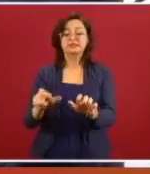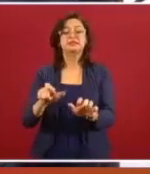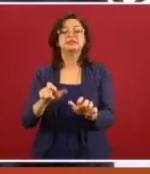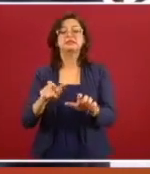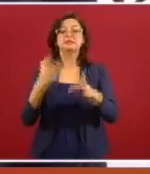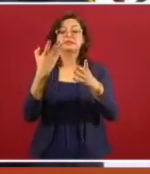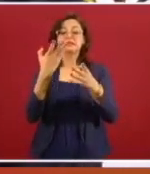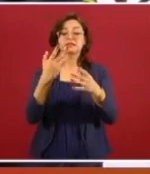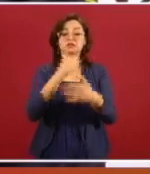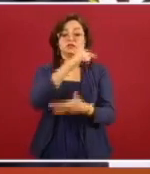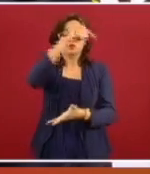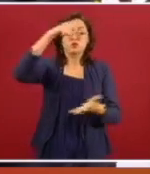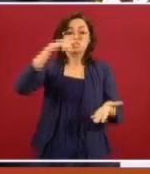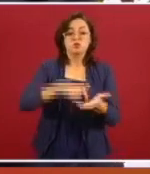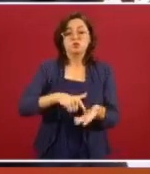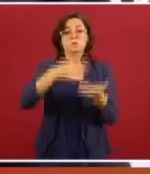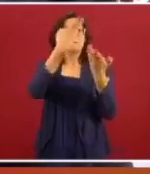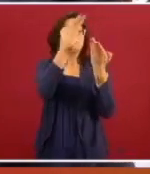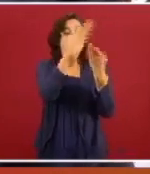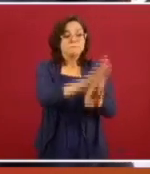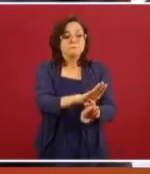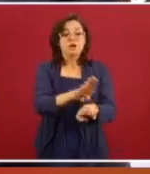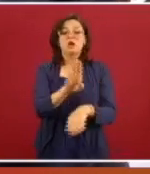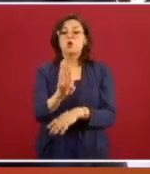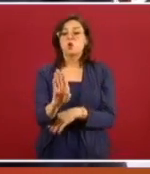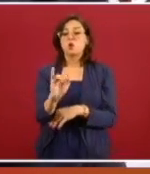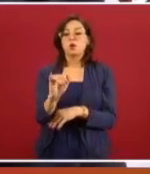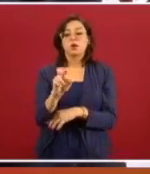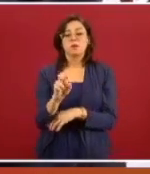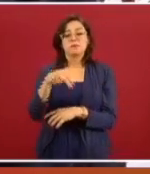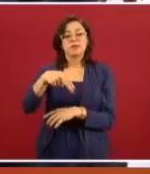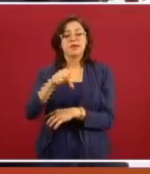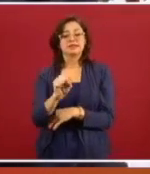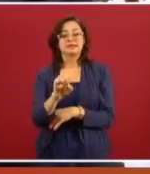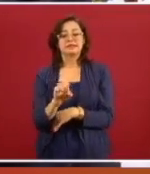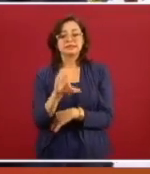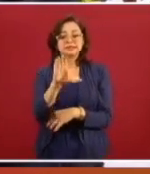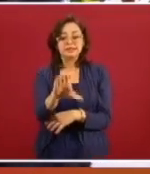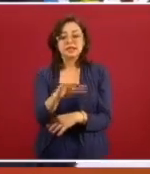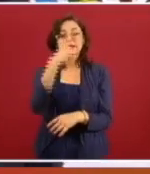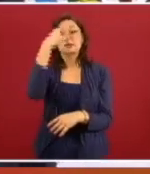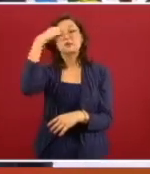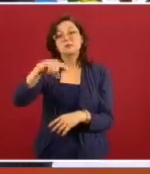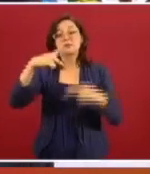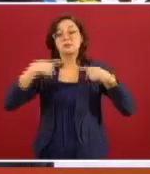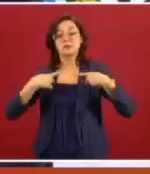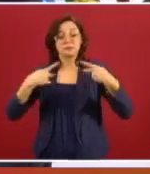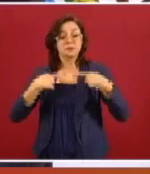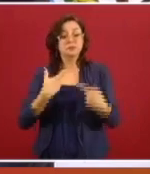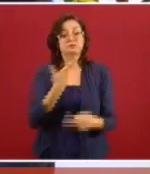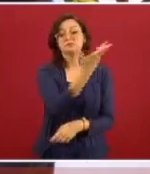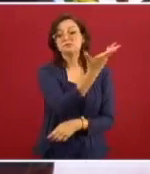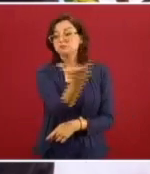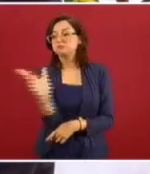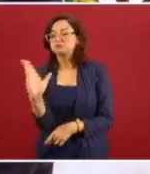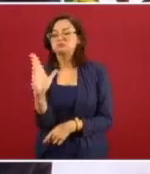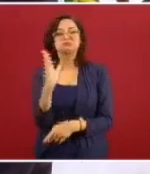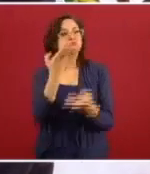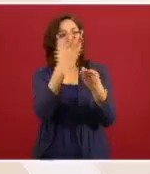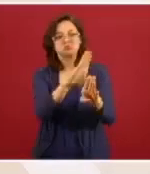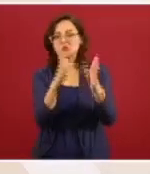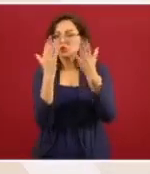del Banco de Bienestar para acercar este servicio a la gente,